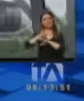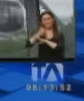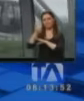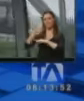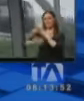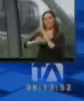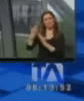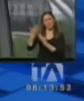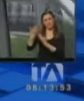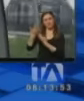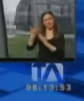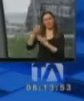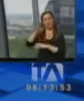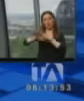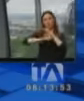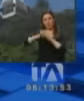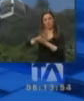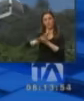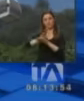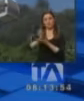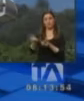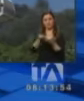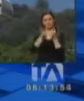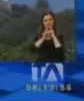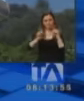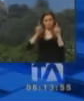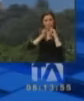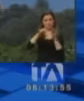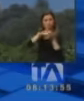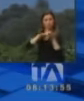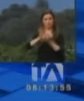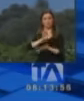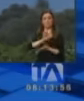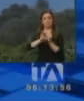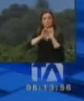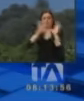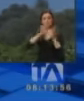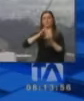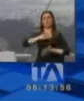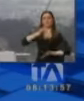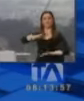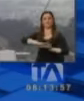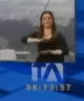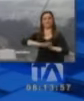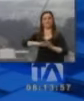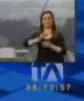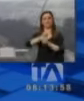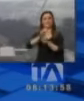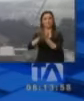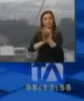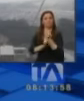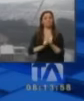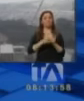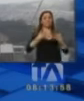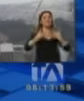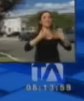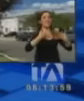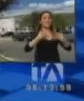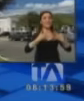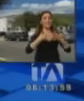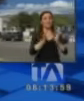que facilite a la población esos estudios técnicos para estar claros y estar tranquilos con lo que se está haciendo en la ciudad. Yo creo que la transparencia